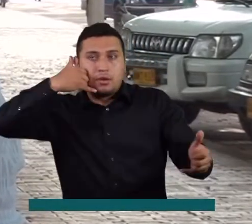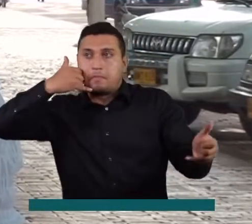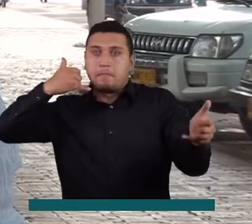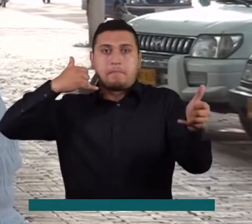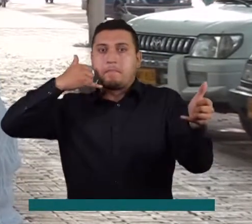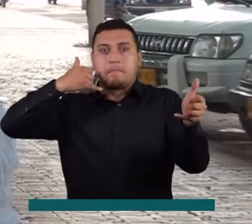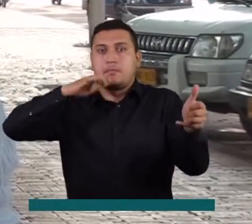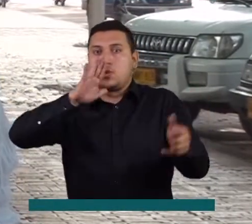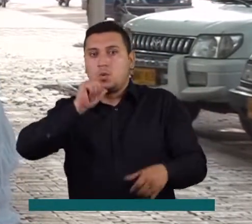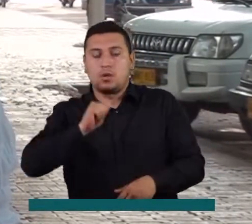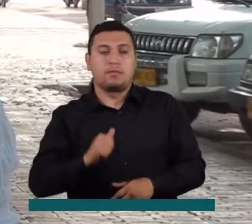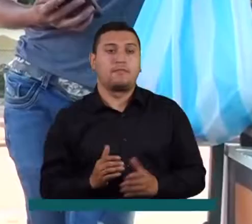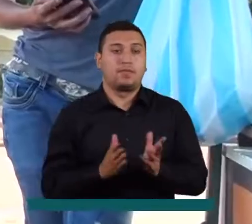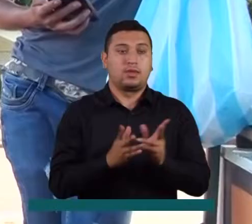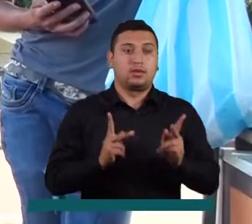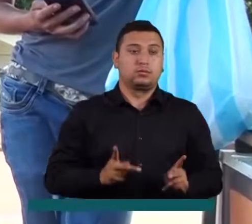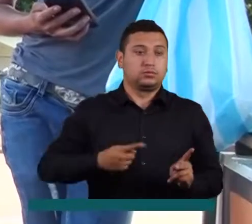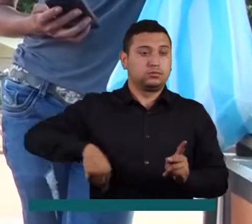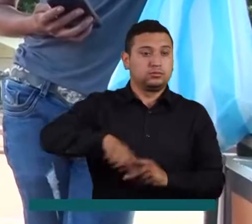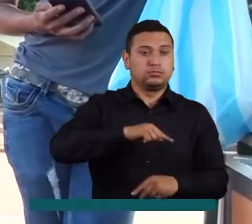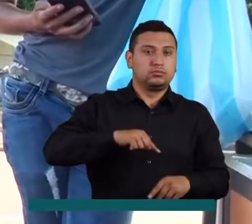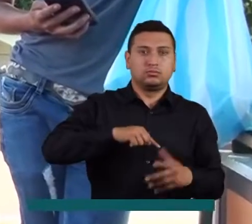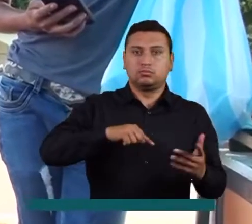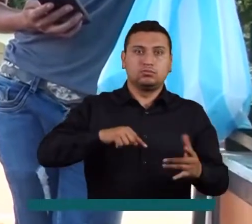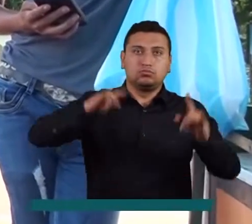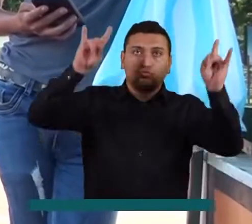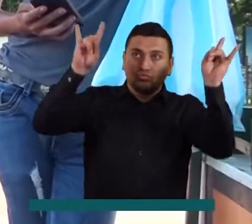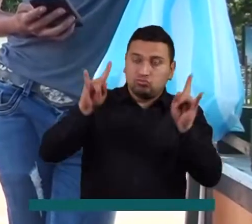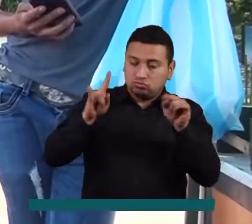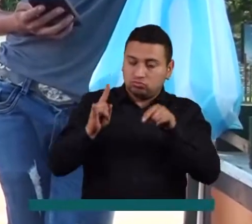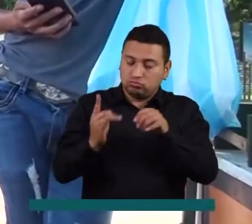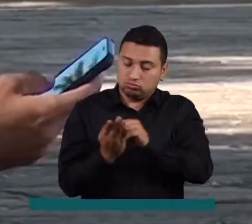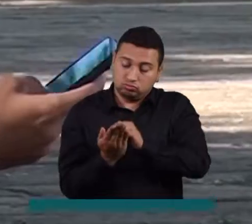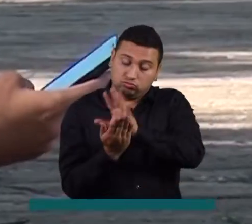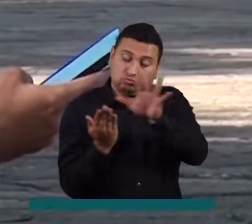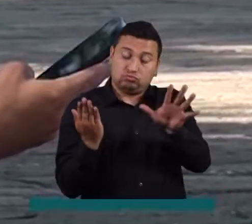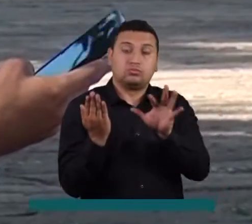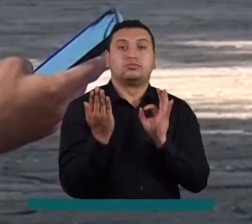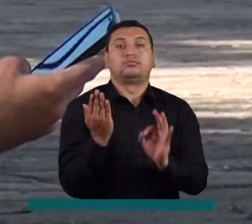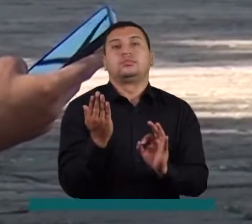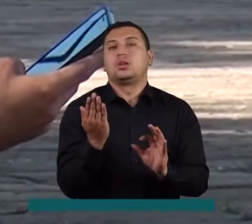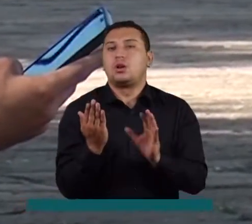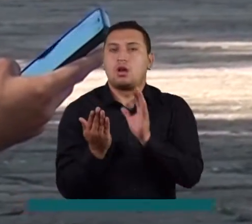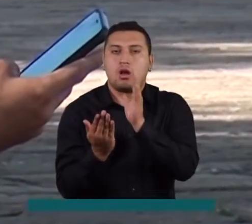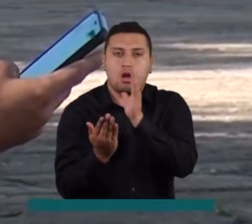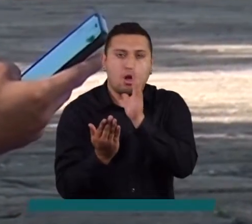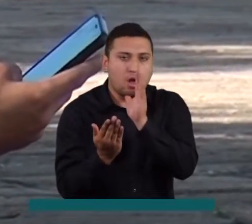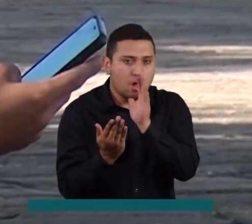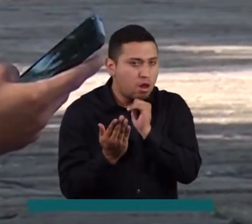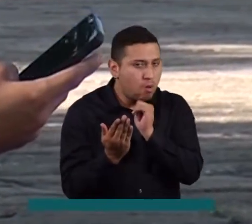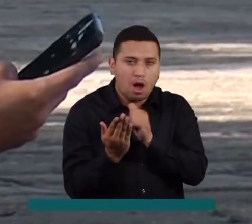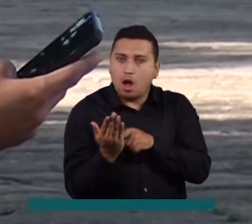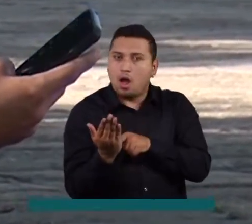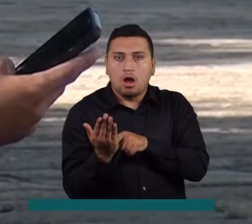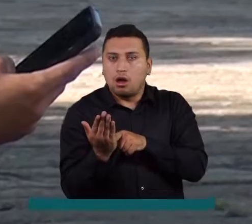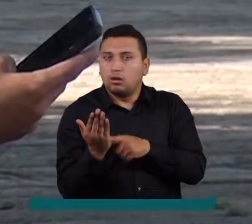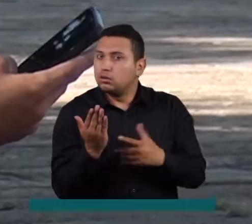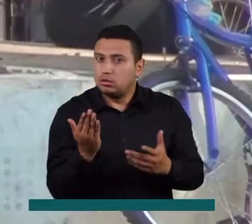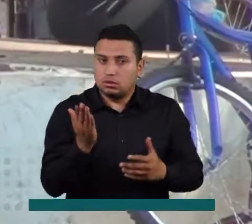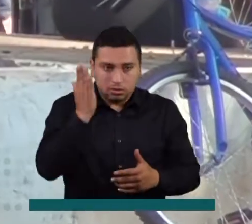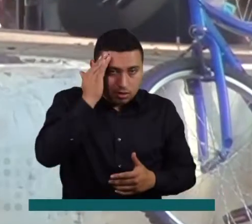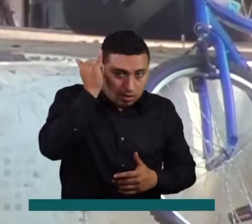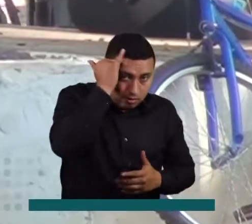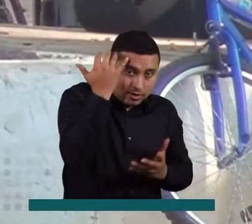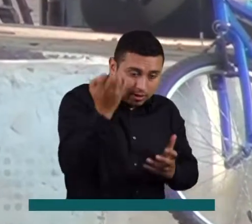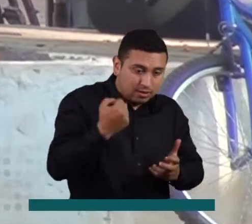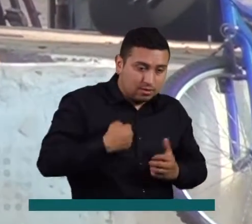la ciudadanía totalmente incomunicada. Para los jóvenes estudiantes de Puerto Carreño, la falta de cobertura móvil ha sido un problema que les impide desarrollar